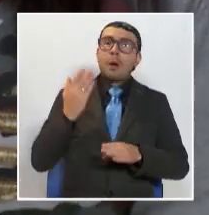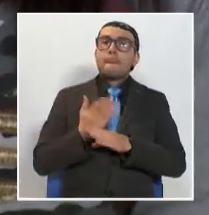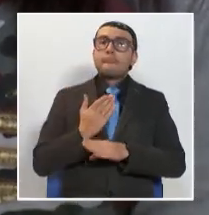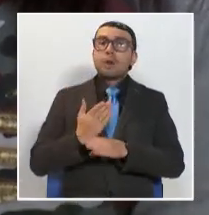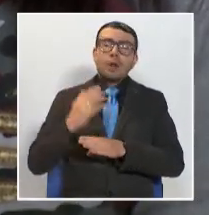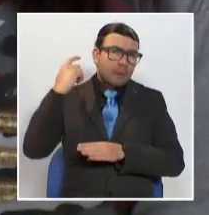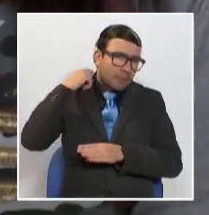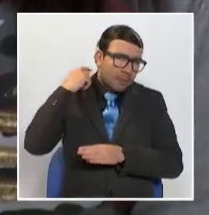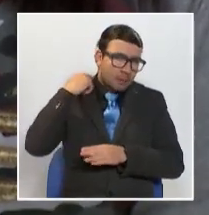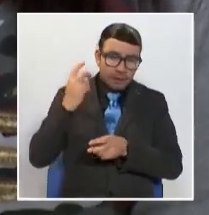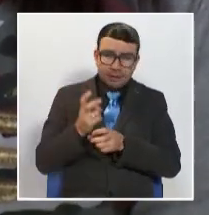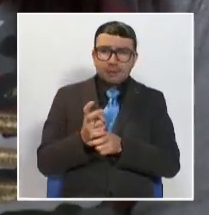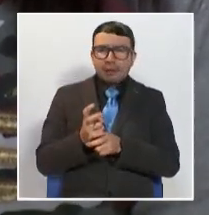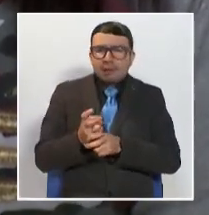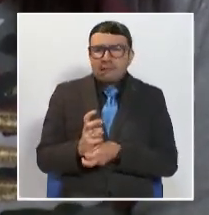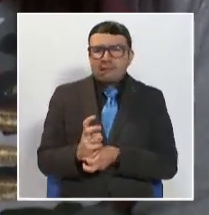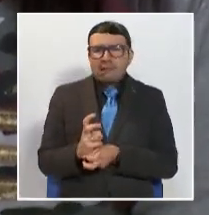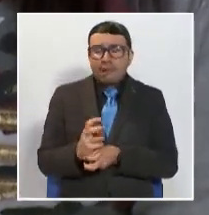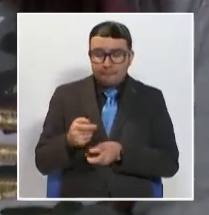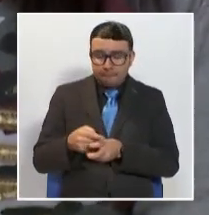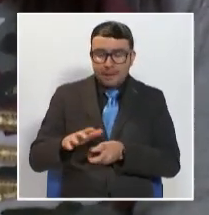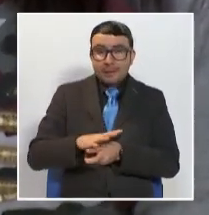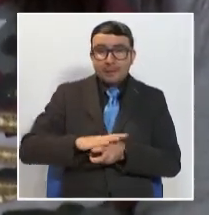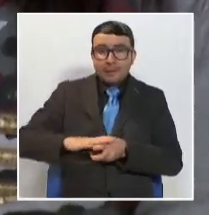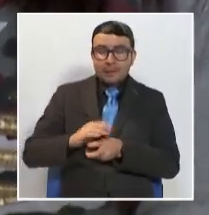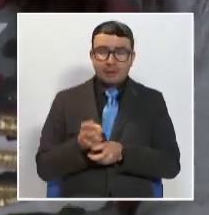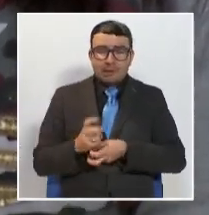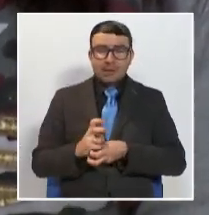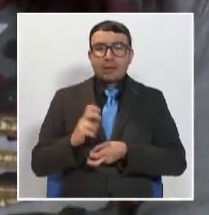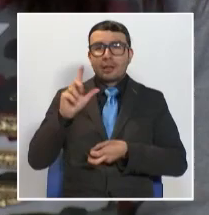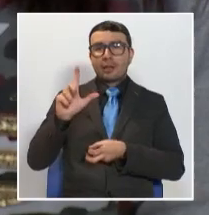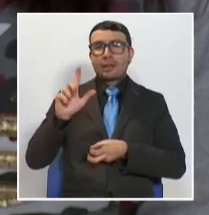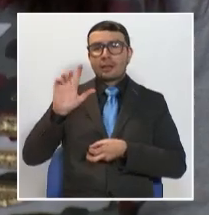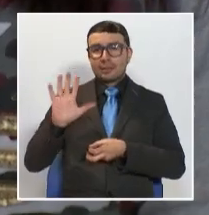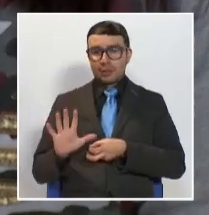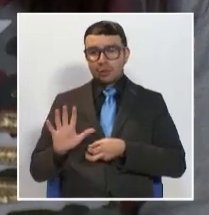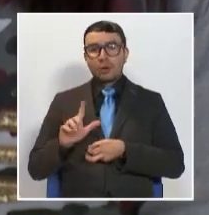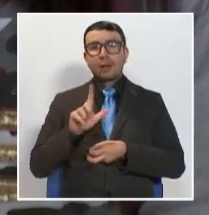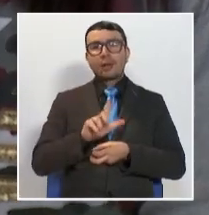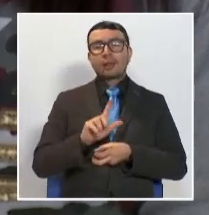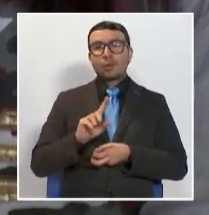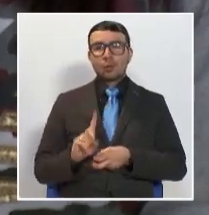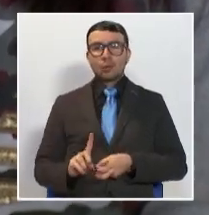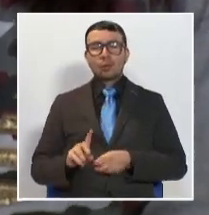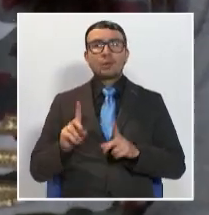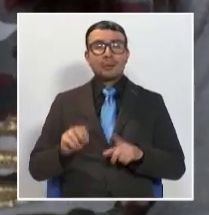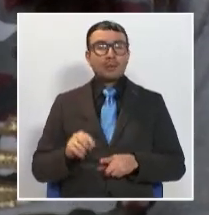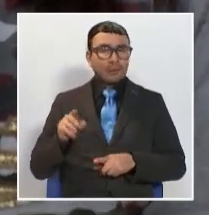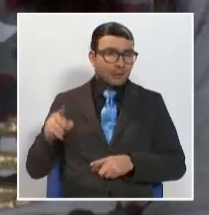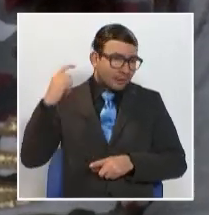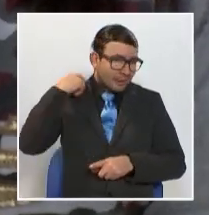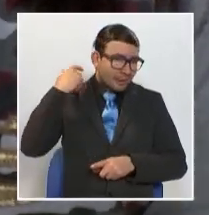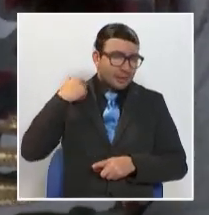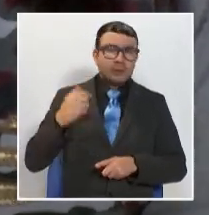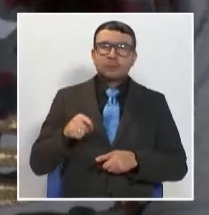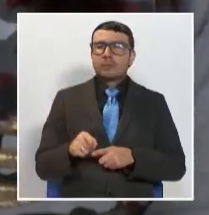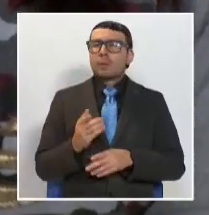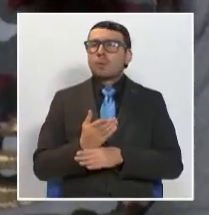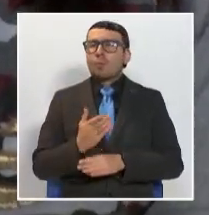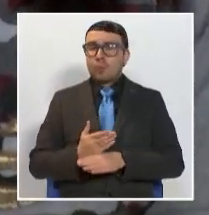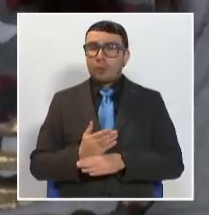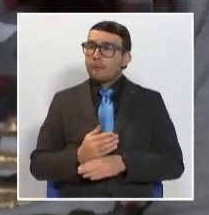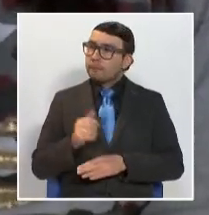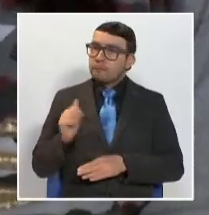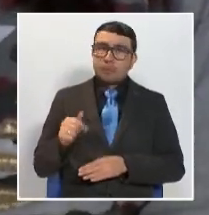de L5 a C1 y también presentó una artritis séptica de la cadera derecha. El paciente